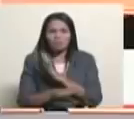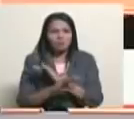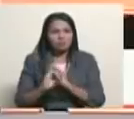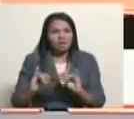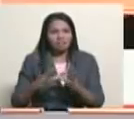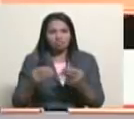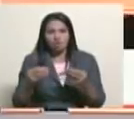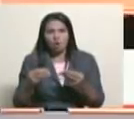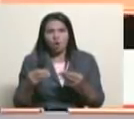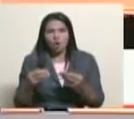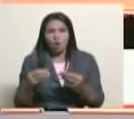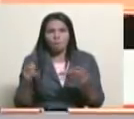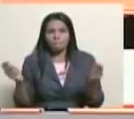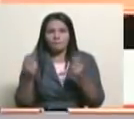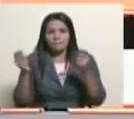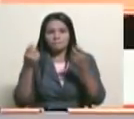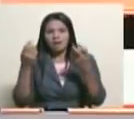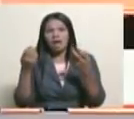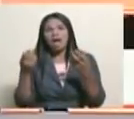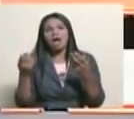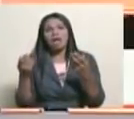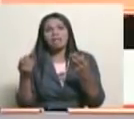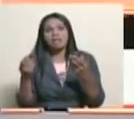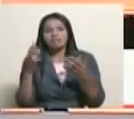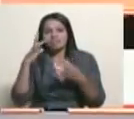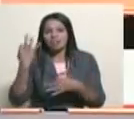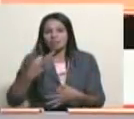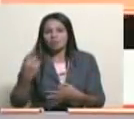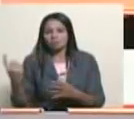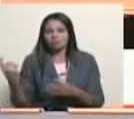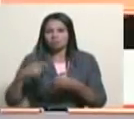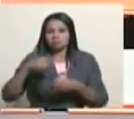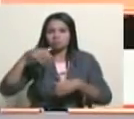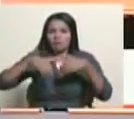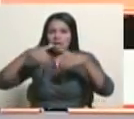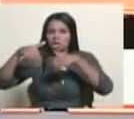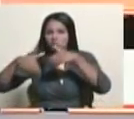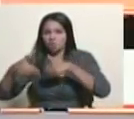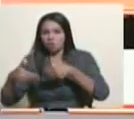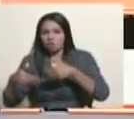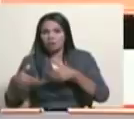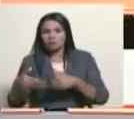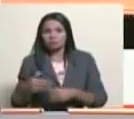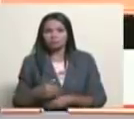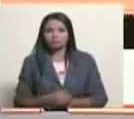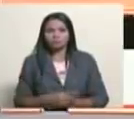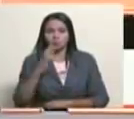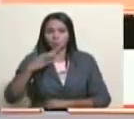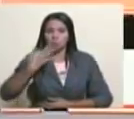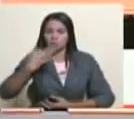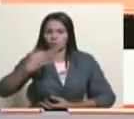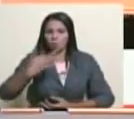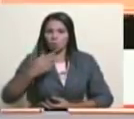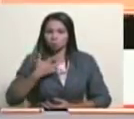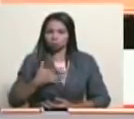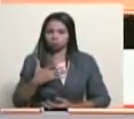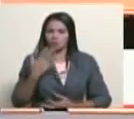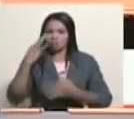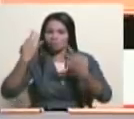una precampaña de la verdad para cuando vengan esas elecciones. Estoy seguro, y así lo